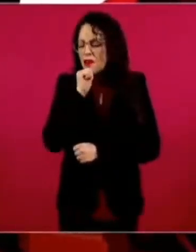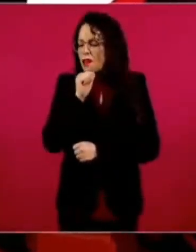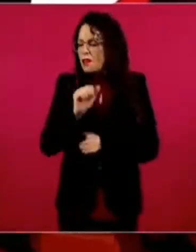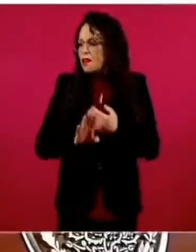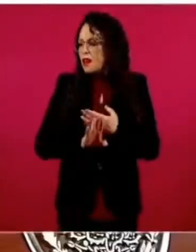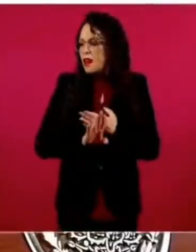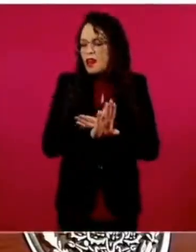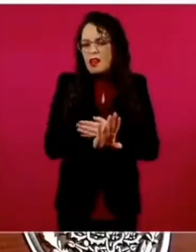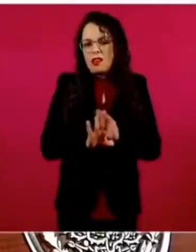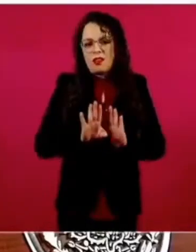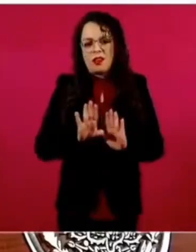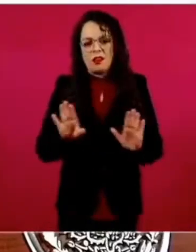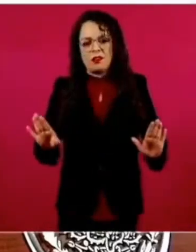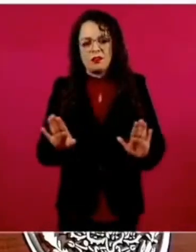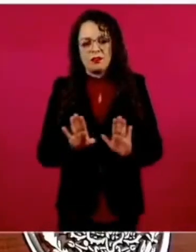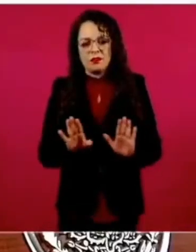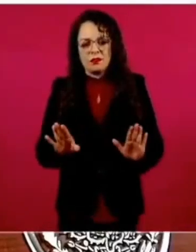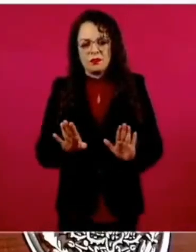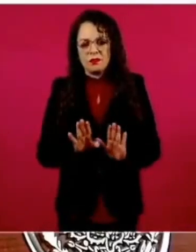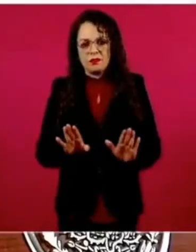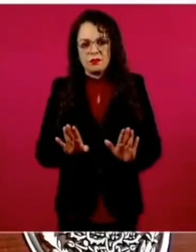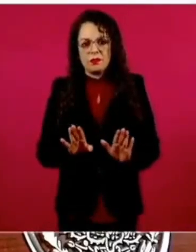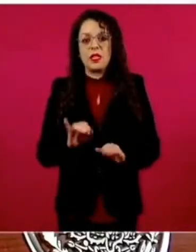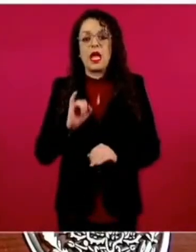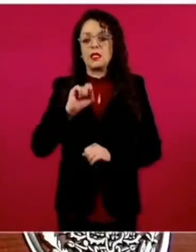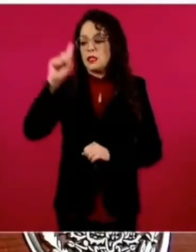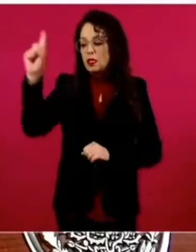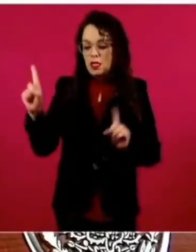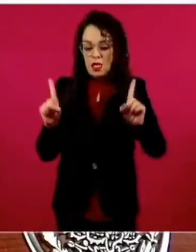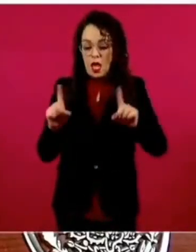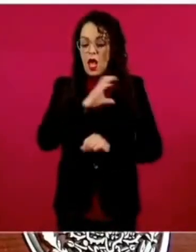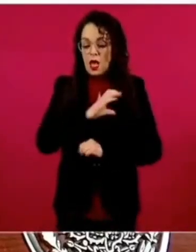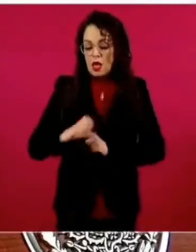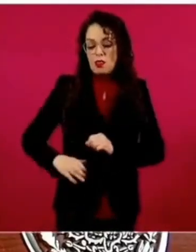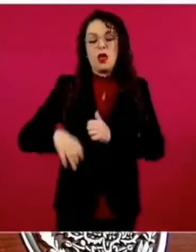adversarios, pero no enemigos. O sea,